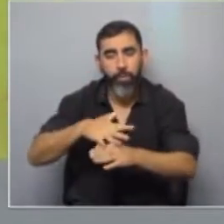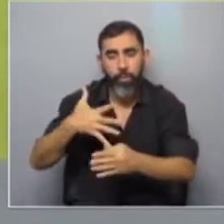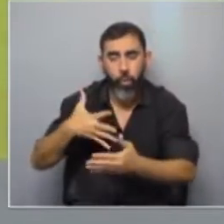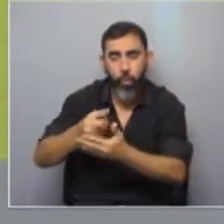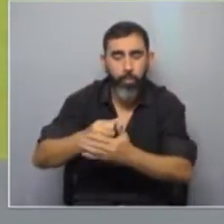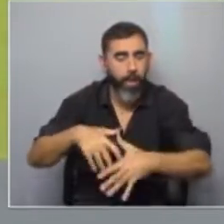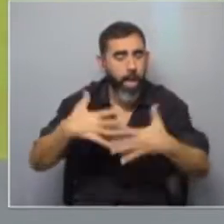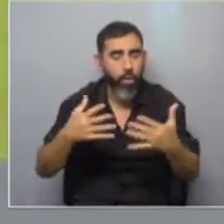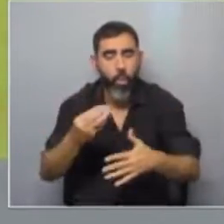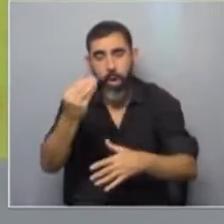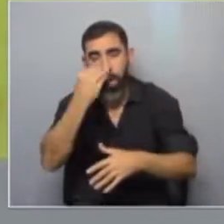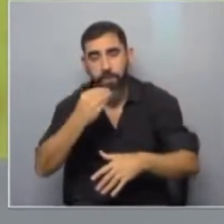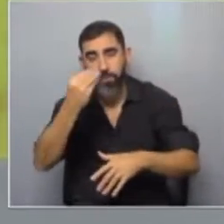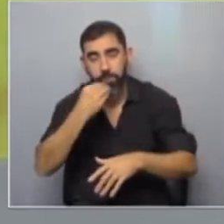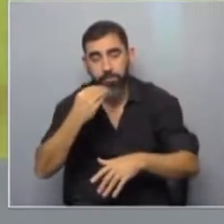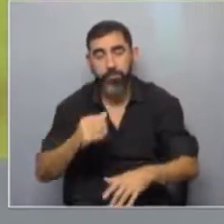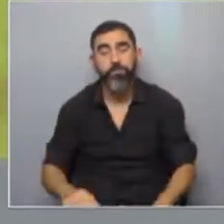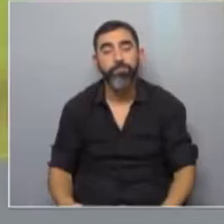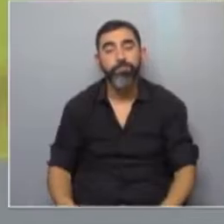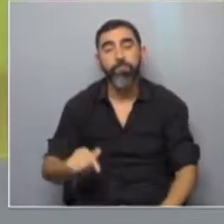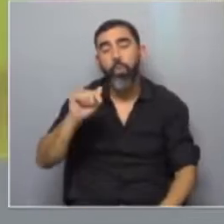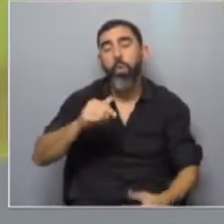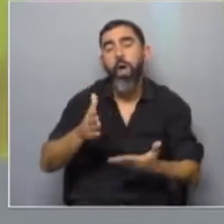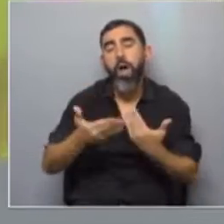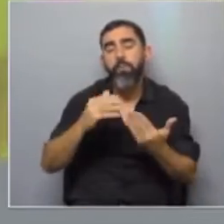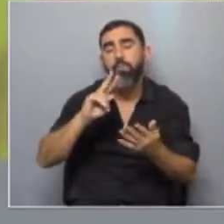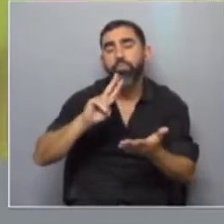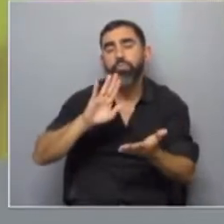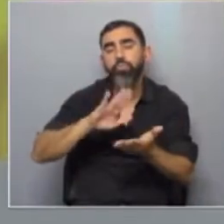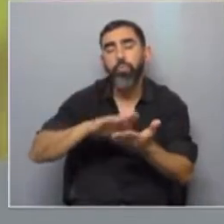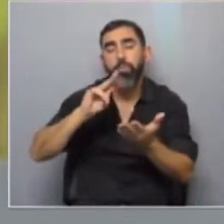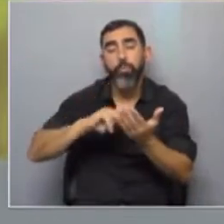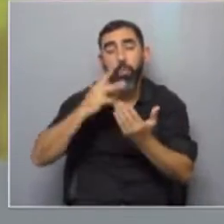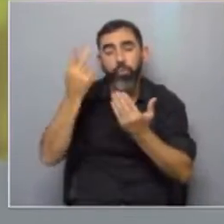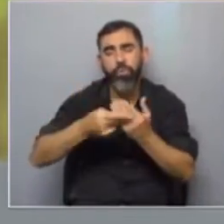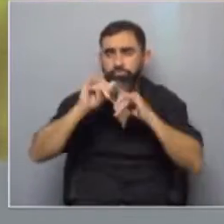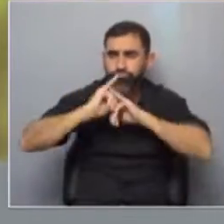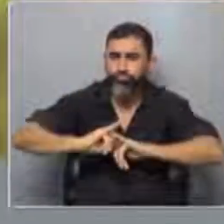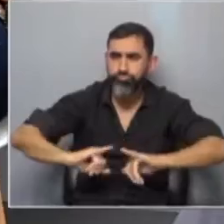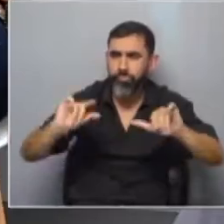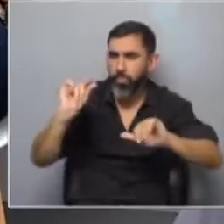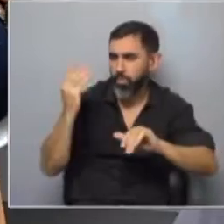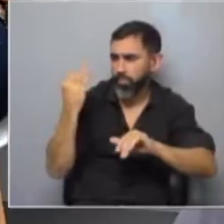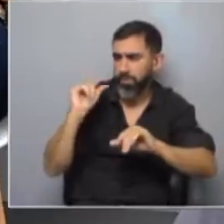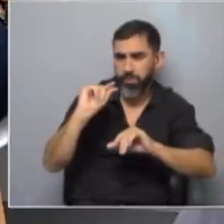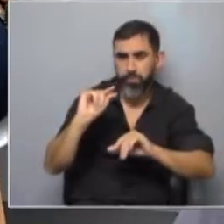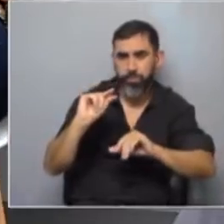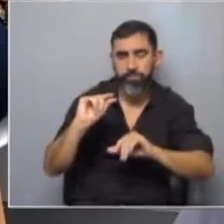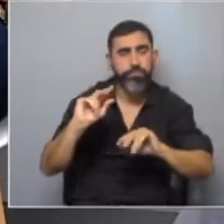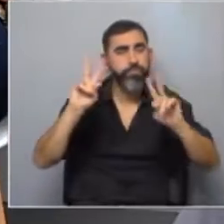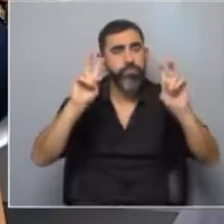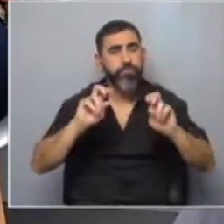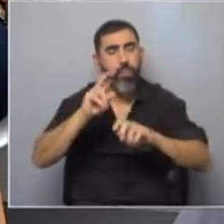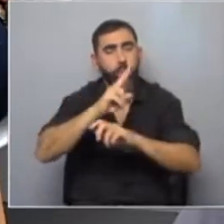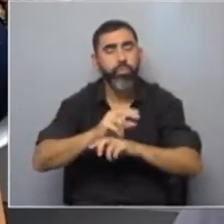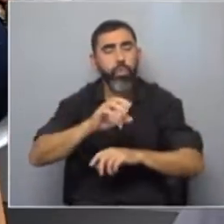consumir alimentos también. Y hoy vamos a hablar de un proyecto que se publicó hace poquitos meses que habla de lo que es el